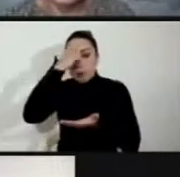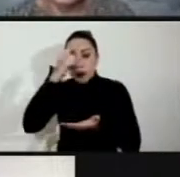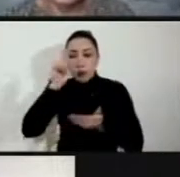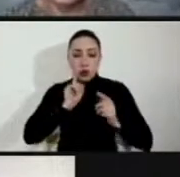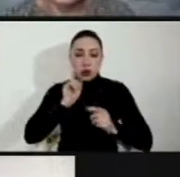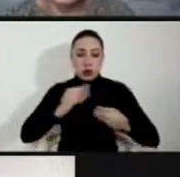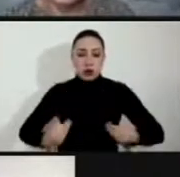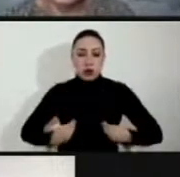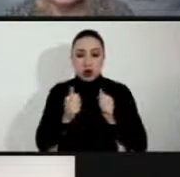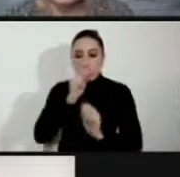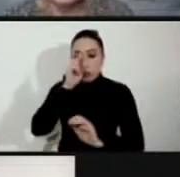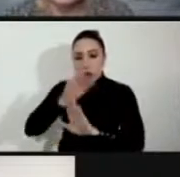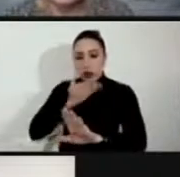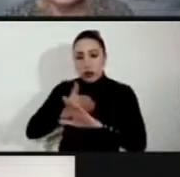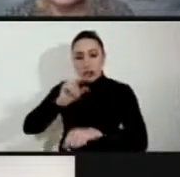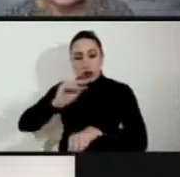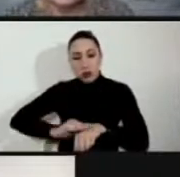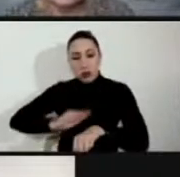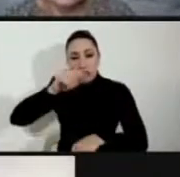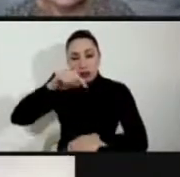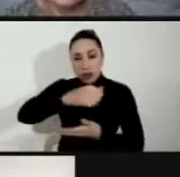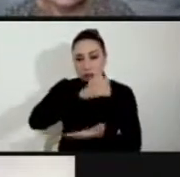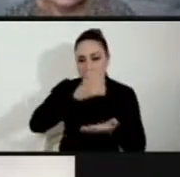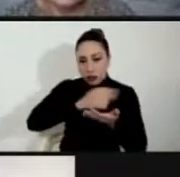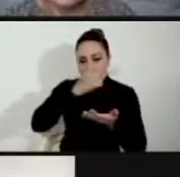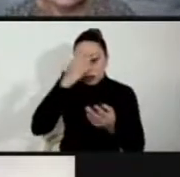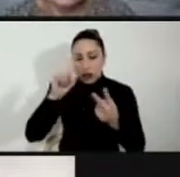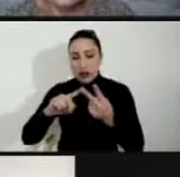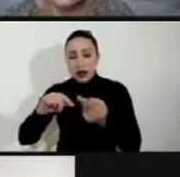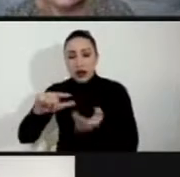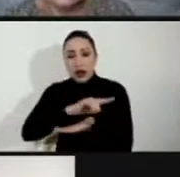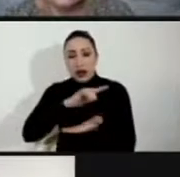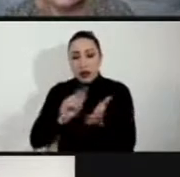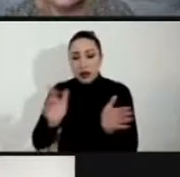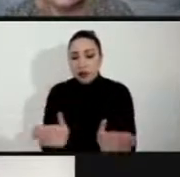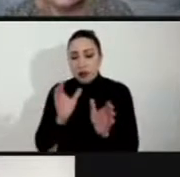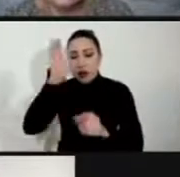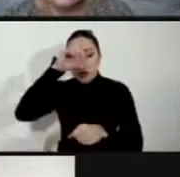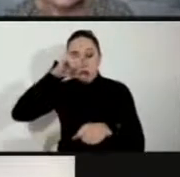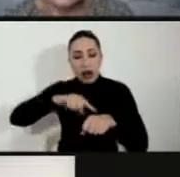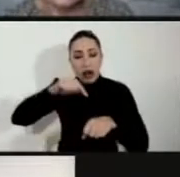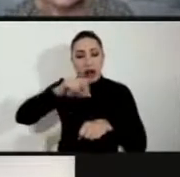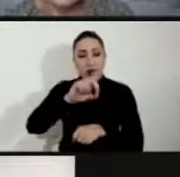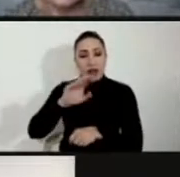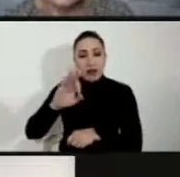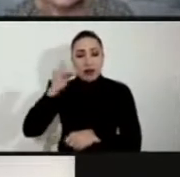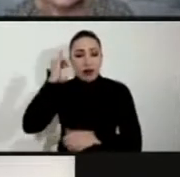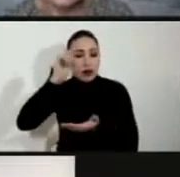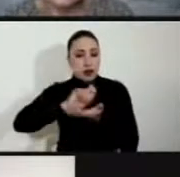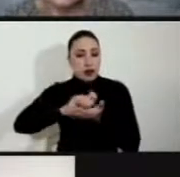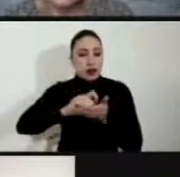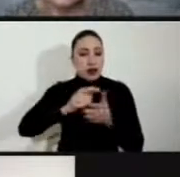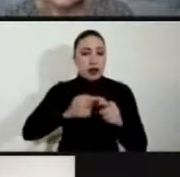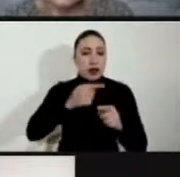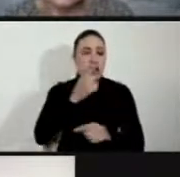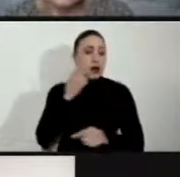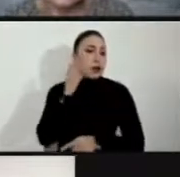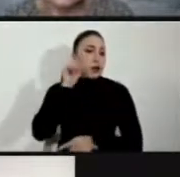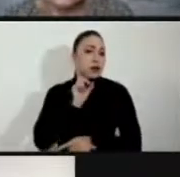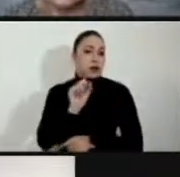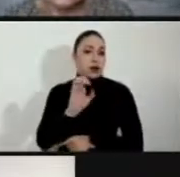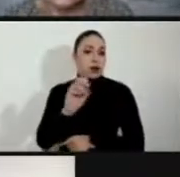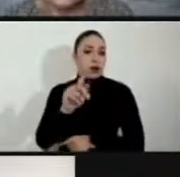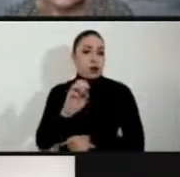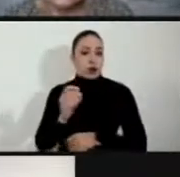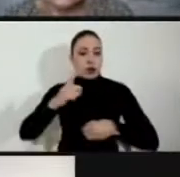Ciudad de México y de la Ley de Fomento Cultural del Distrito Federal, suscrita por la diputada Paula Adriana Soto Maldonado, integrante del grupo parlamentario de